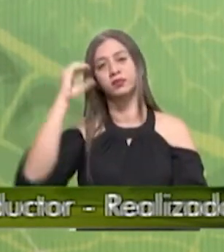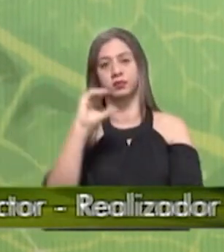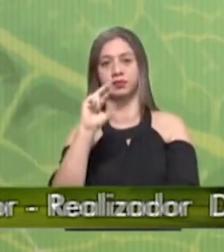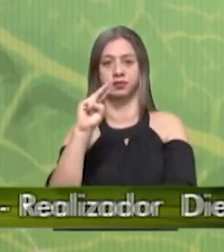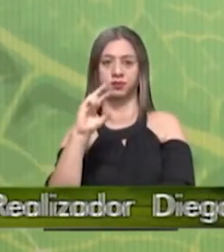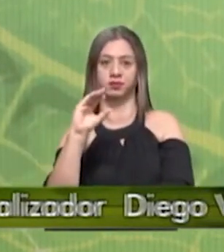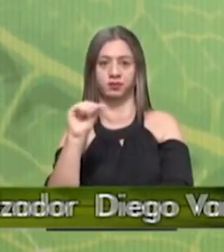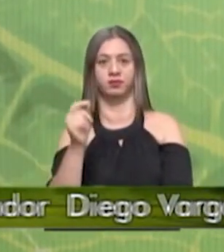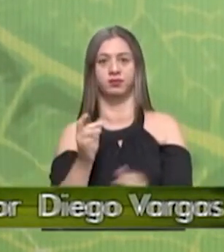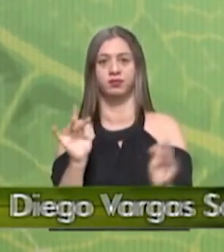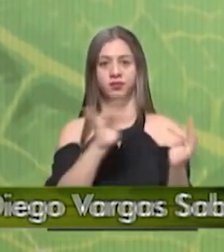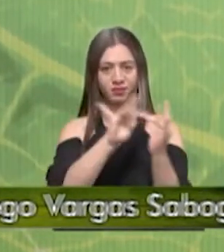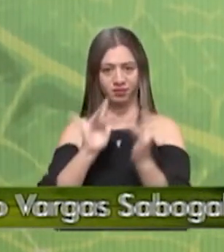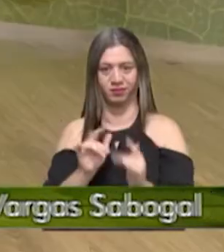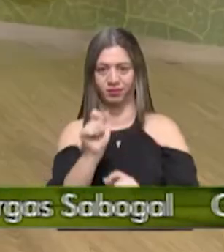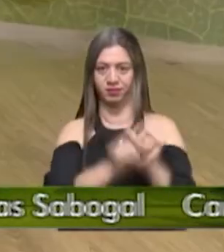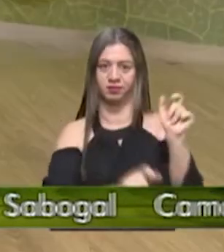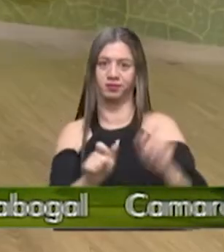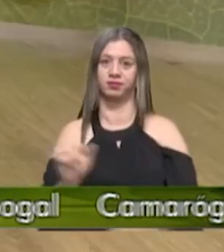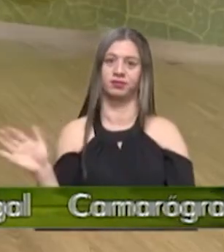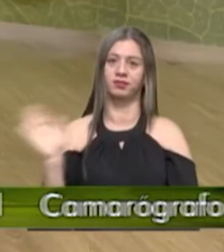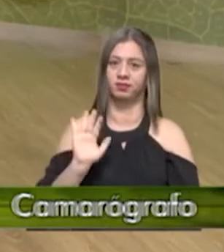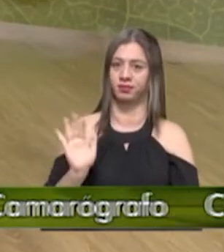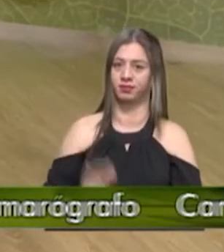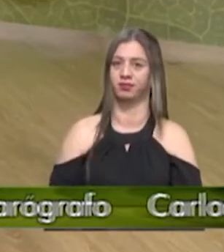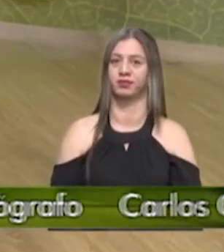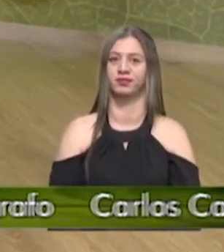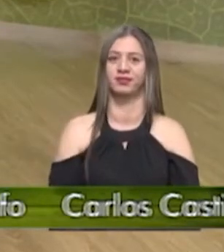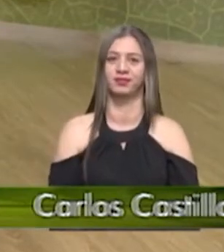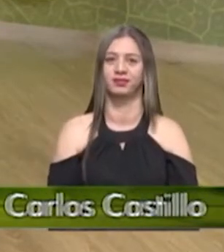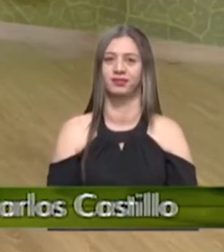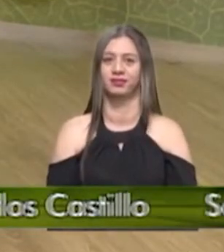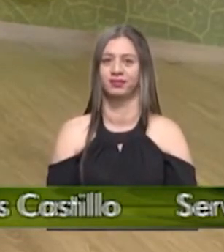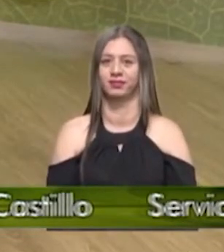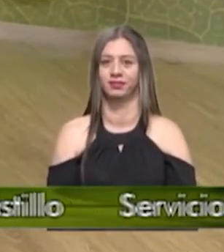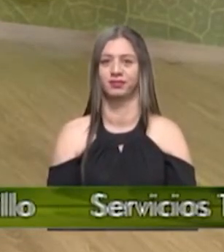estamos más cerca de la gente. Hasta la próxima. ¡Gracias!